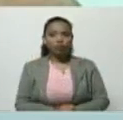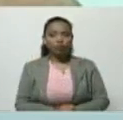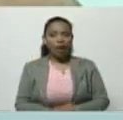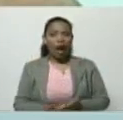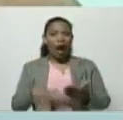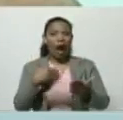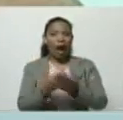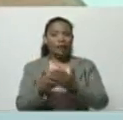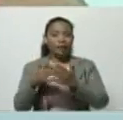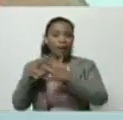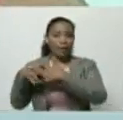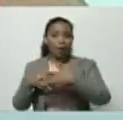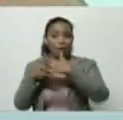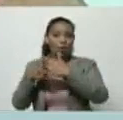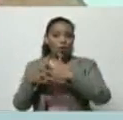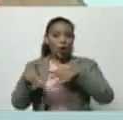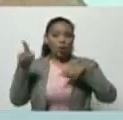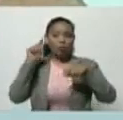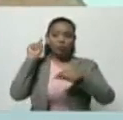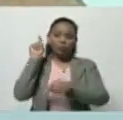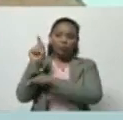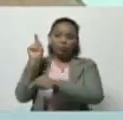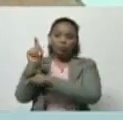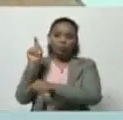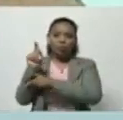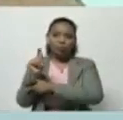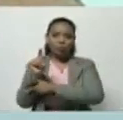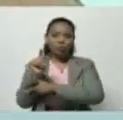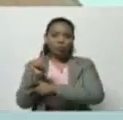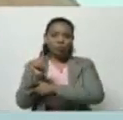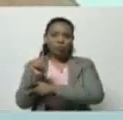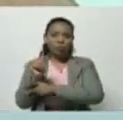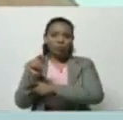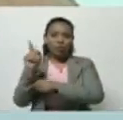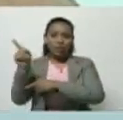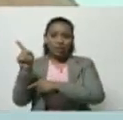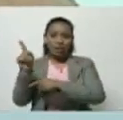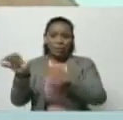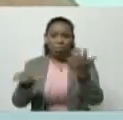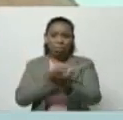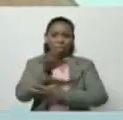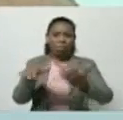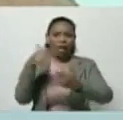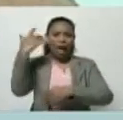Hasta Estados Unidos los critica en la dispersión